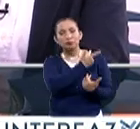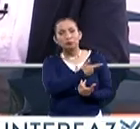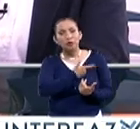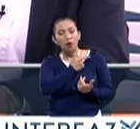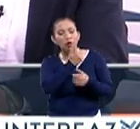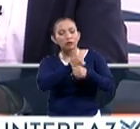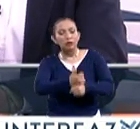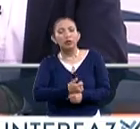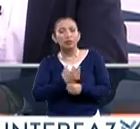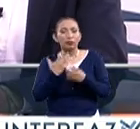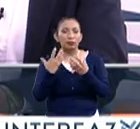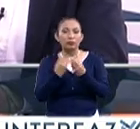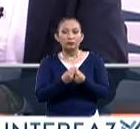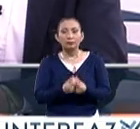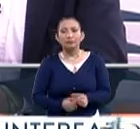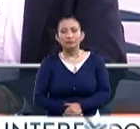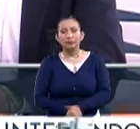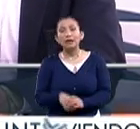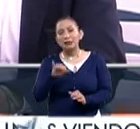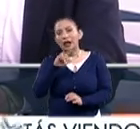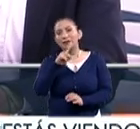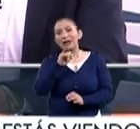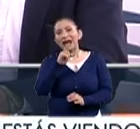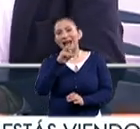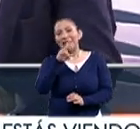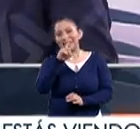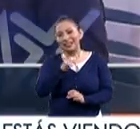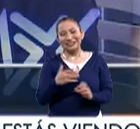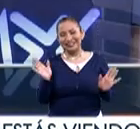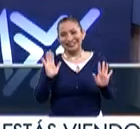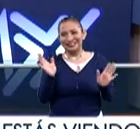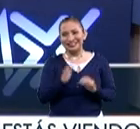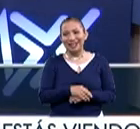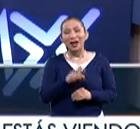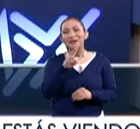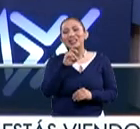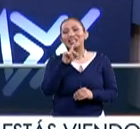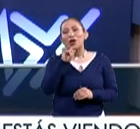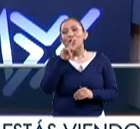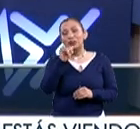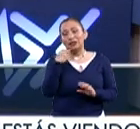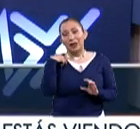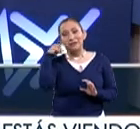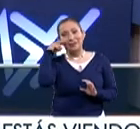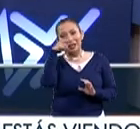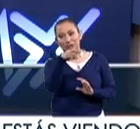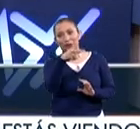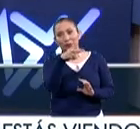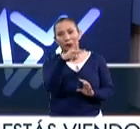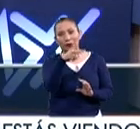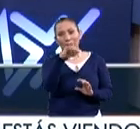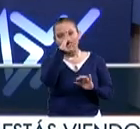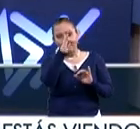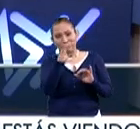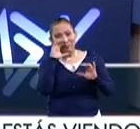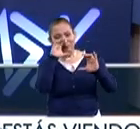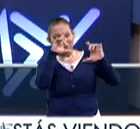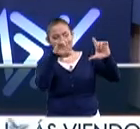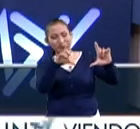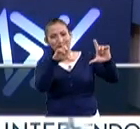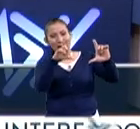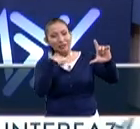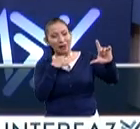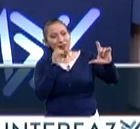ni un dolor contigo. Ese es de Javier Aranda. No, es de Javier Villarrutia. Pero es que estoy viendo aquí la imagen. Sí.